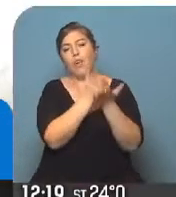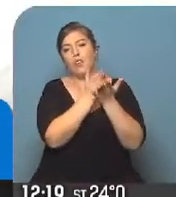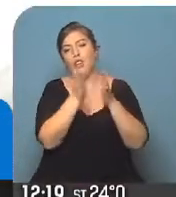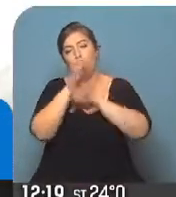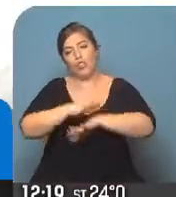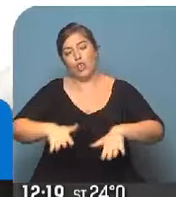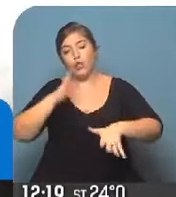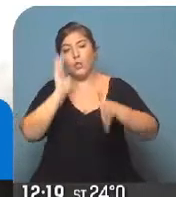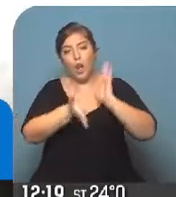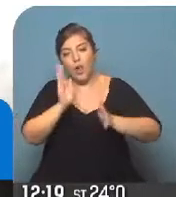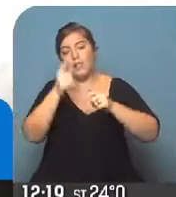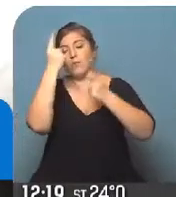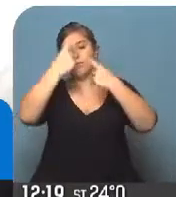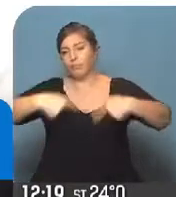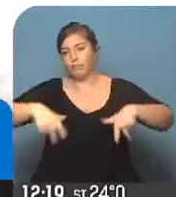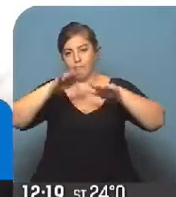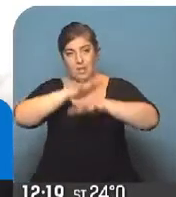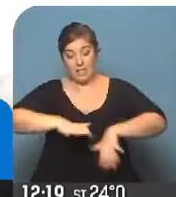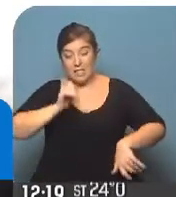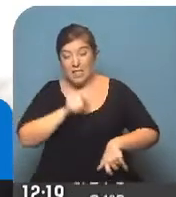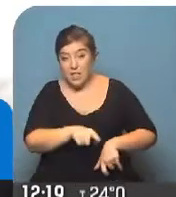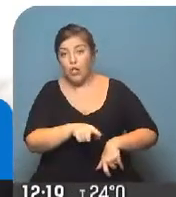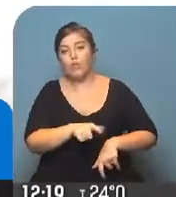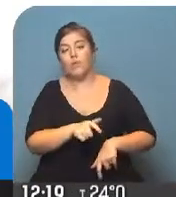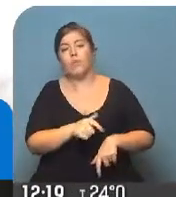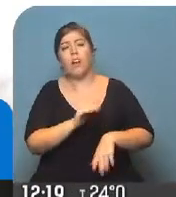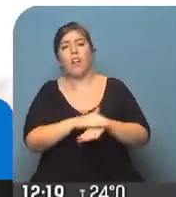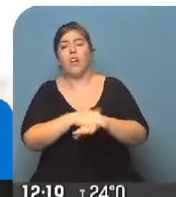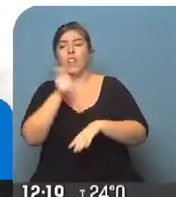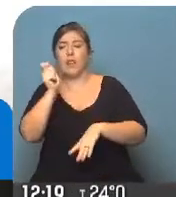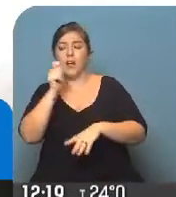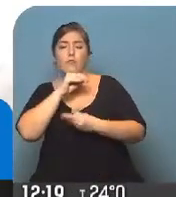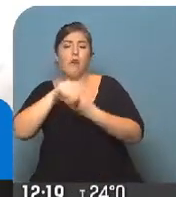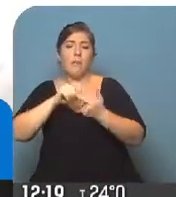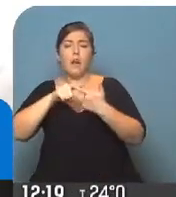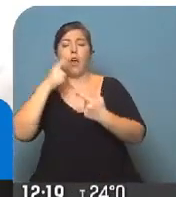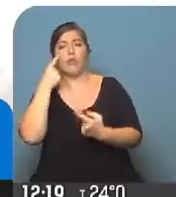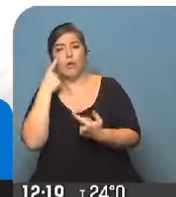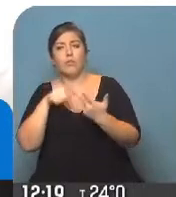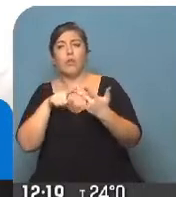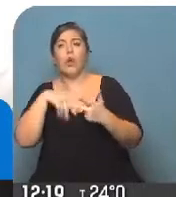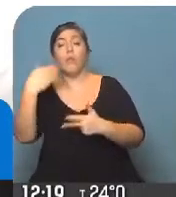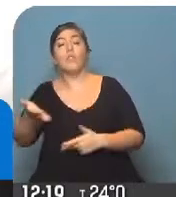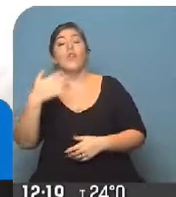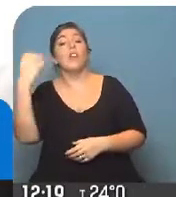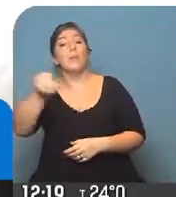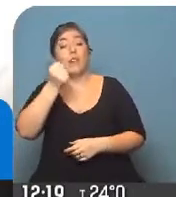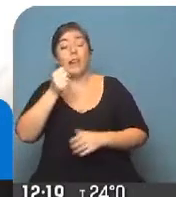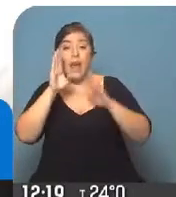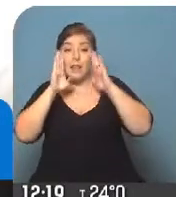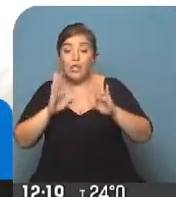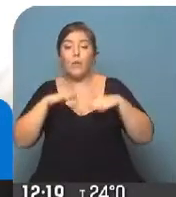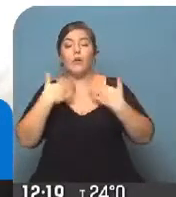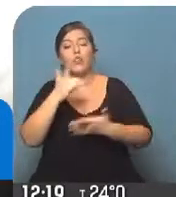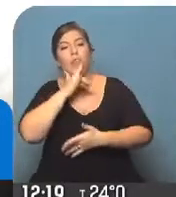niños, de las violencias hacia los niños, son cometidas por familiares o por conocidos. Por eso es importante estar atentos, por eso es importante